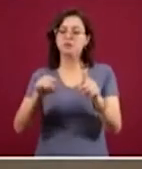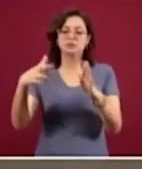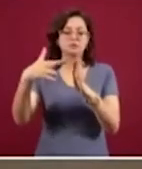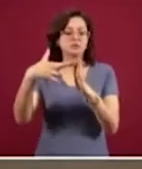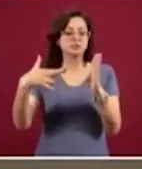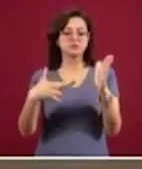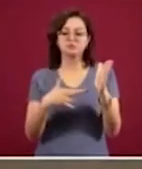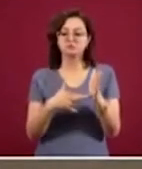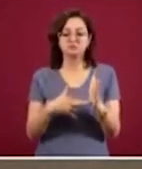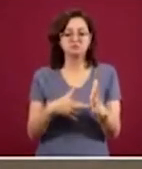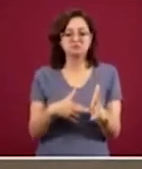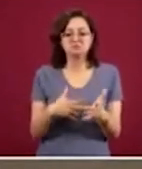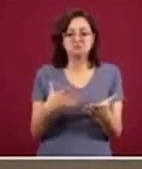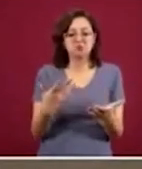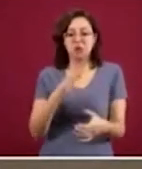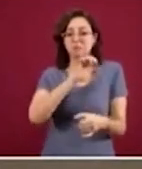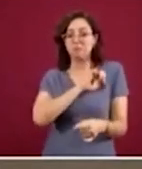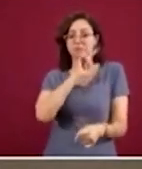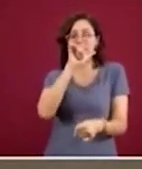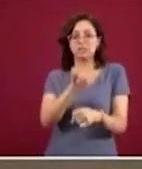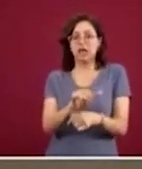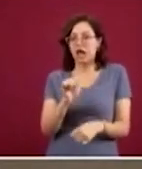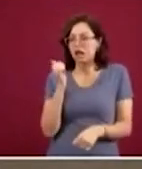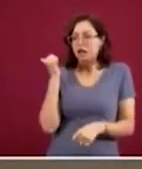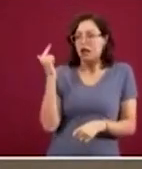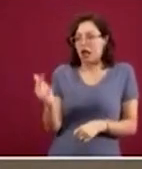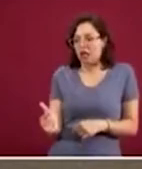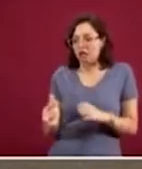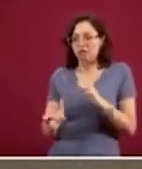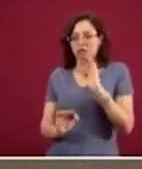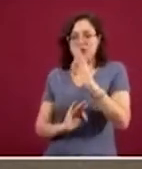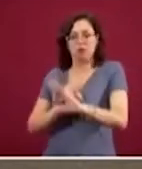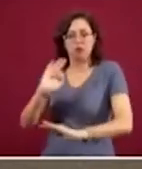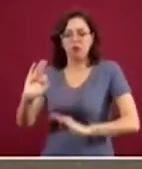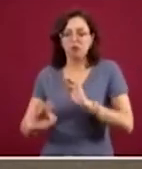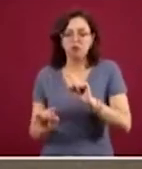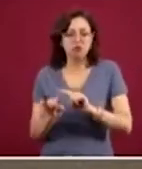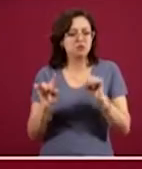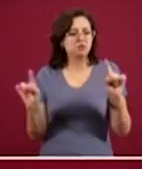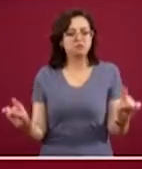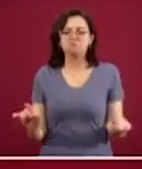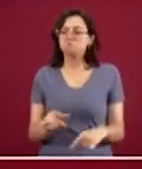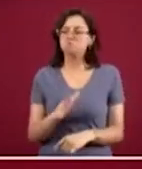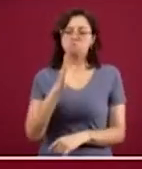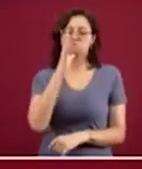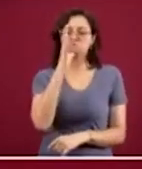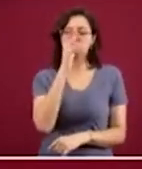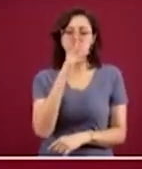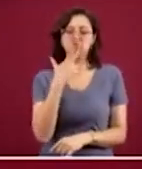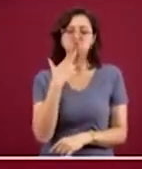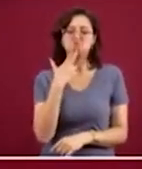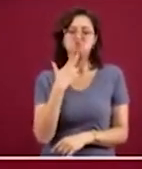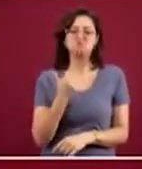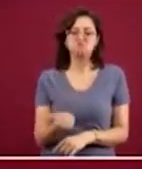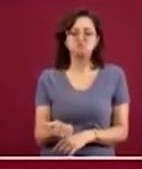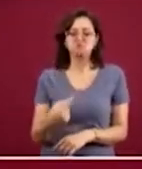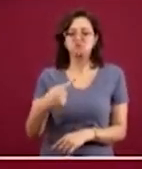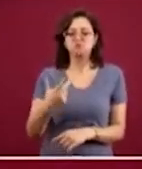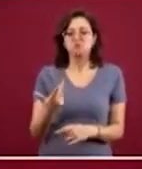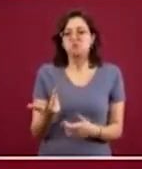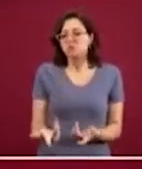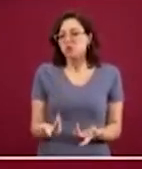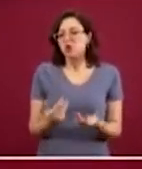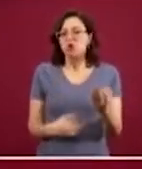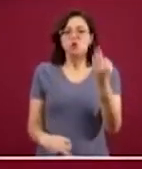y no hay una necesidad específica que sea distinta de estas medidas de manejo general todas las